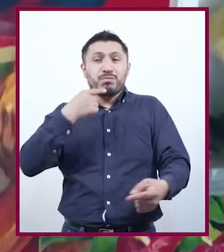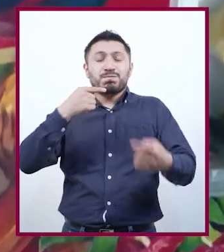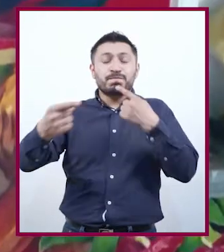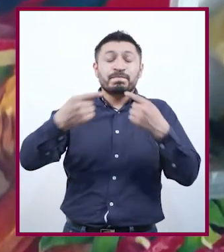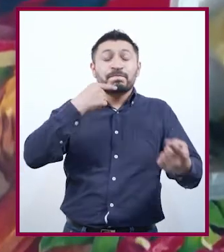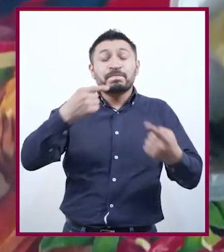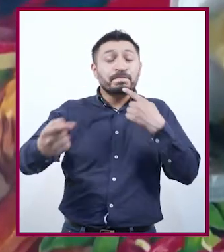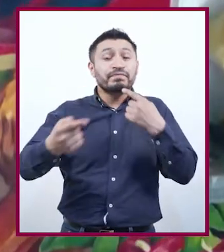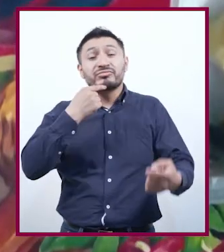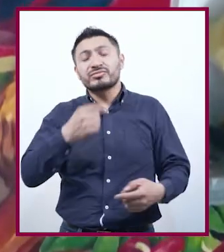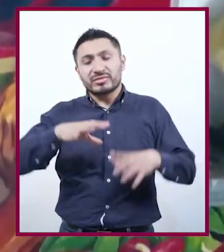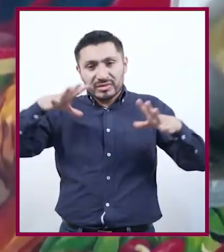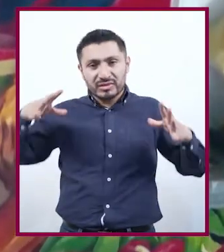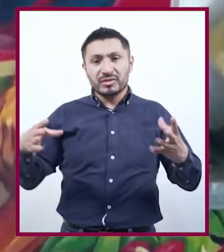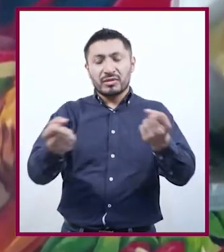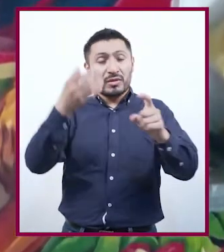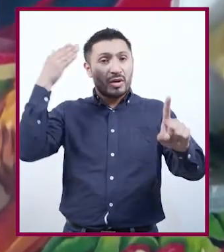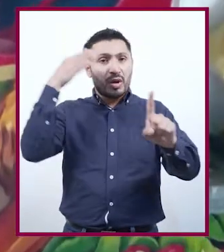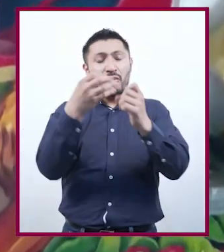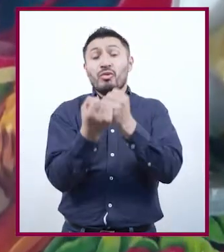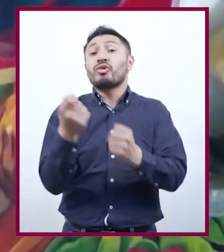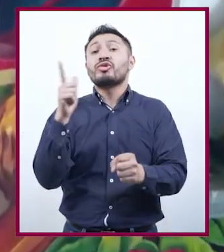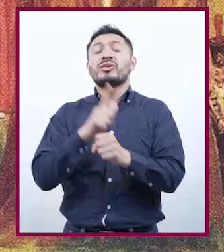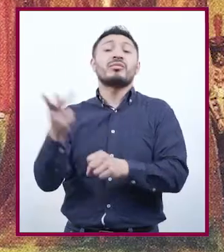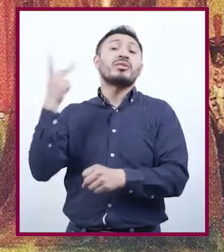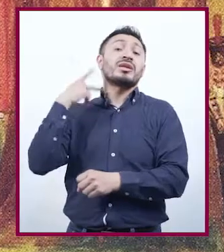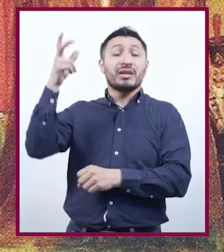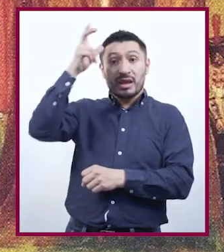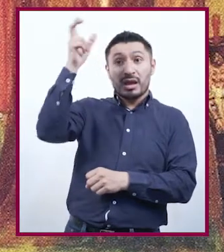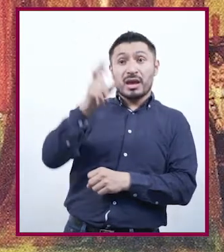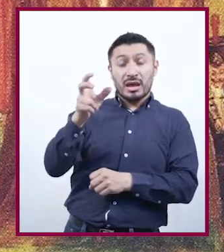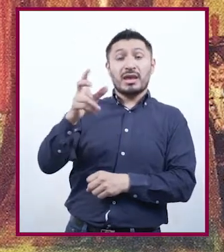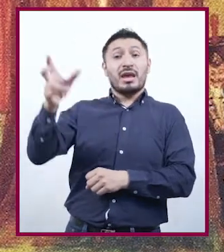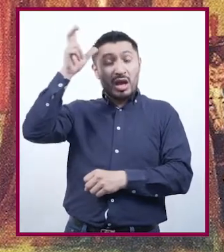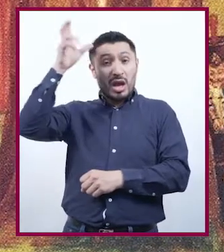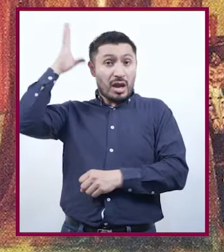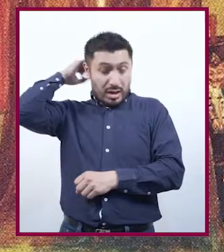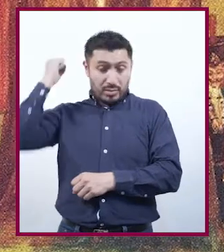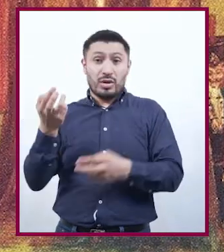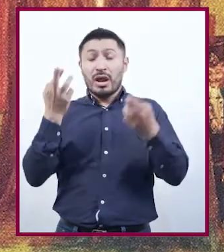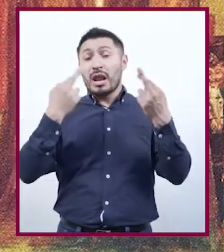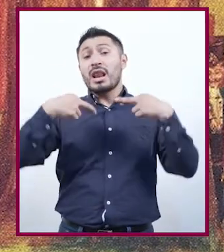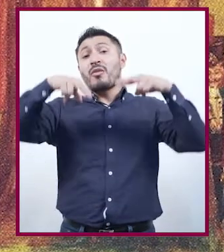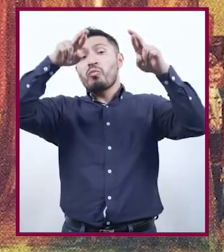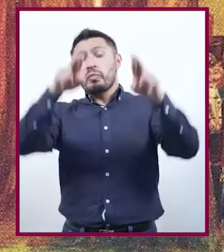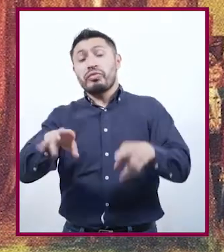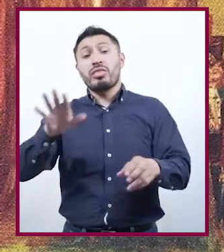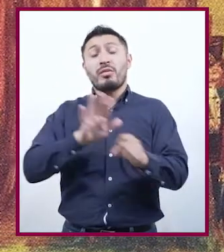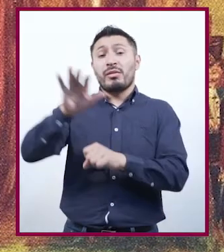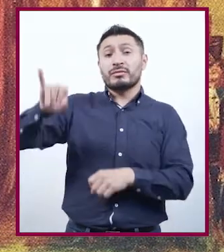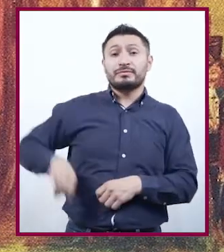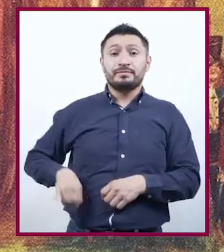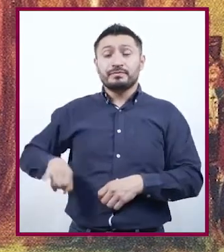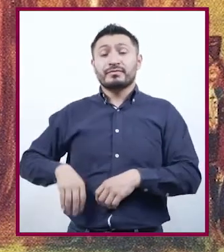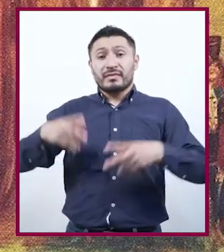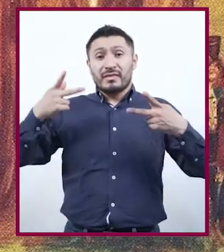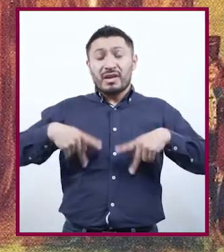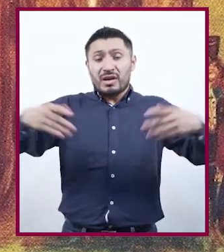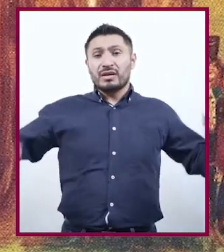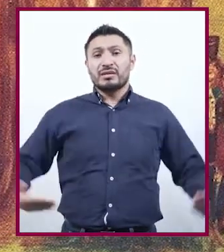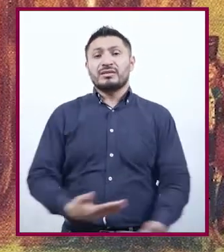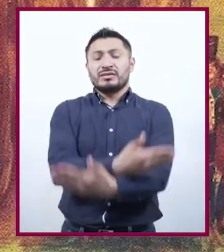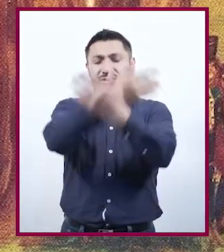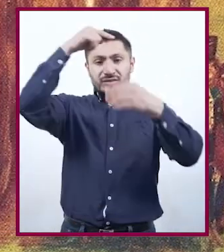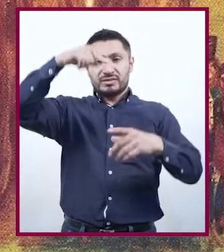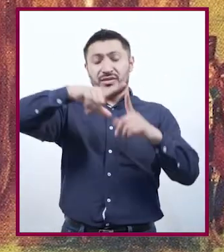los diferentes sectores. Recuperó los ideales sociales y políticos de Hidalgo y Morelos. Representó los intereses